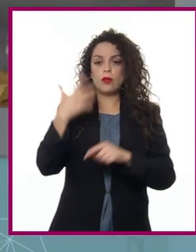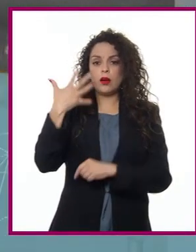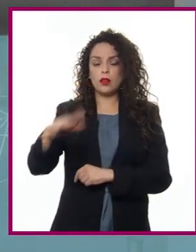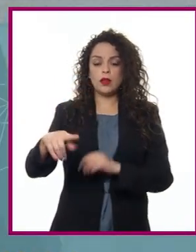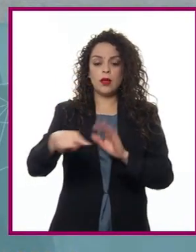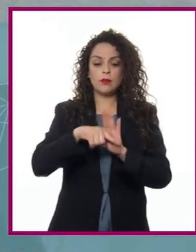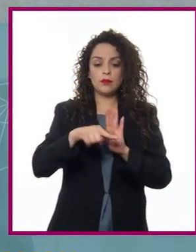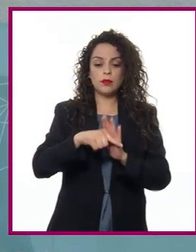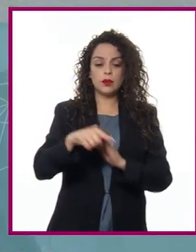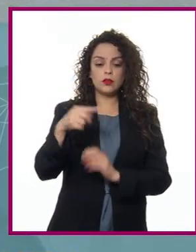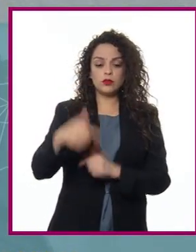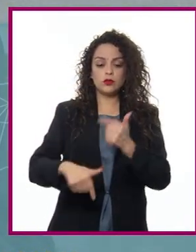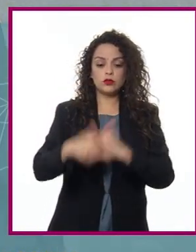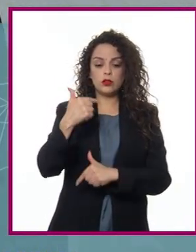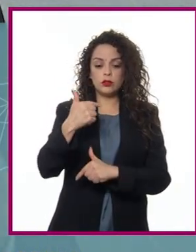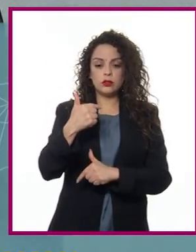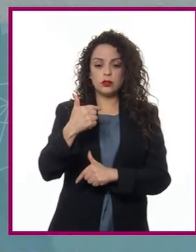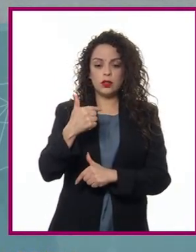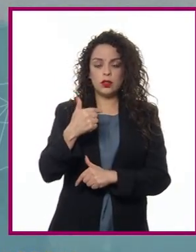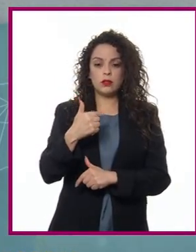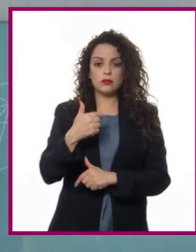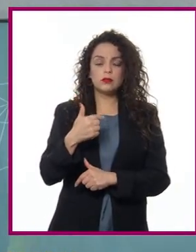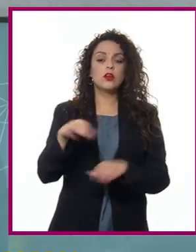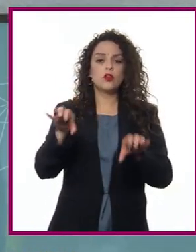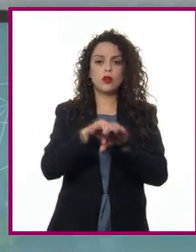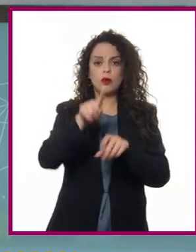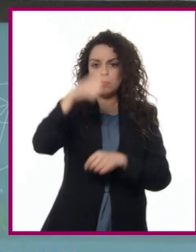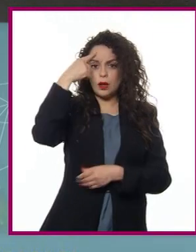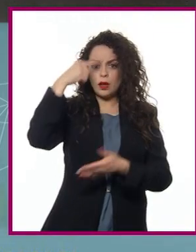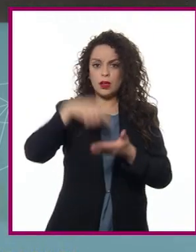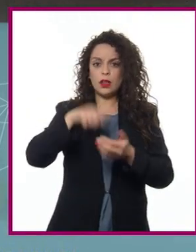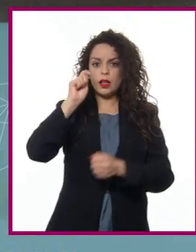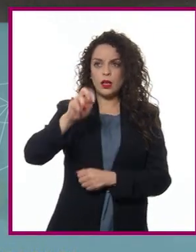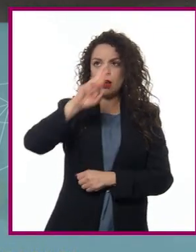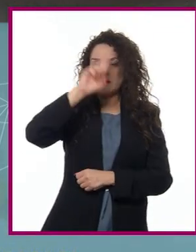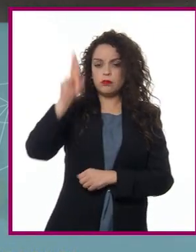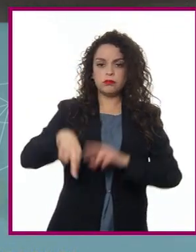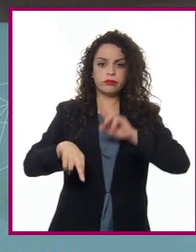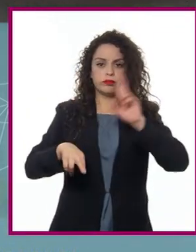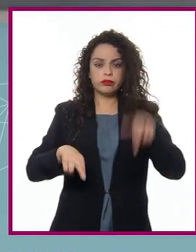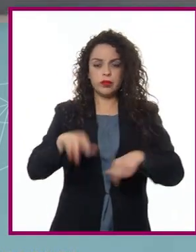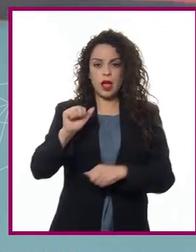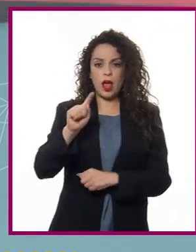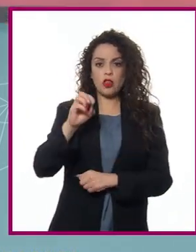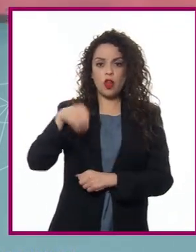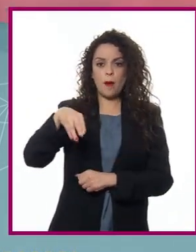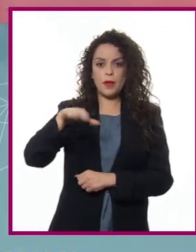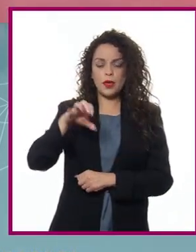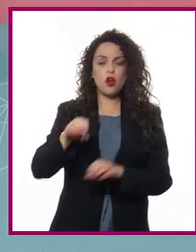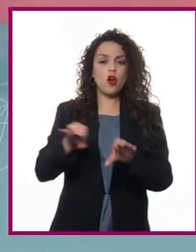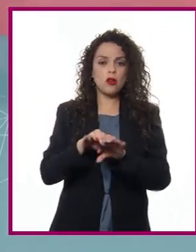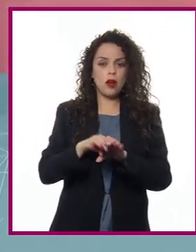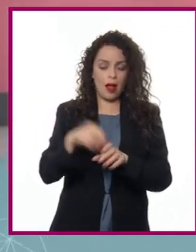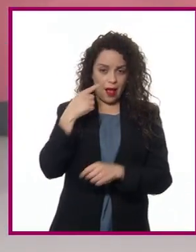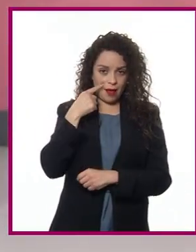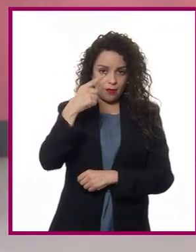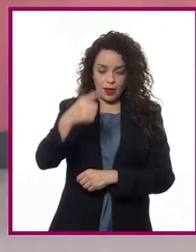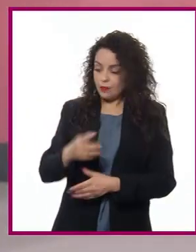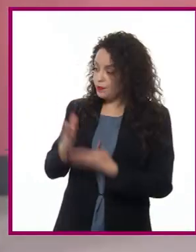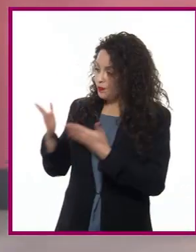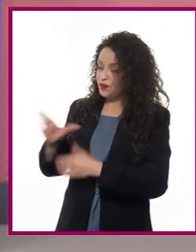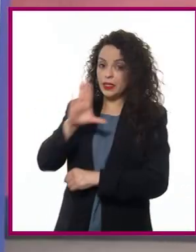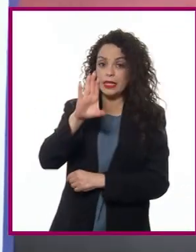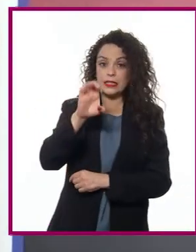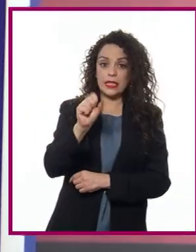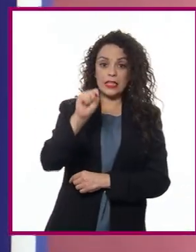12 metros. ¿Cómo creen ustedes que son los tamaños de los rayos atómicos de los elementos? Veamos, el cesio tiene